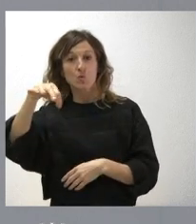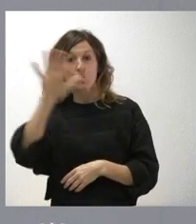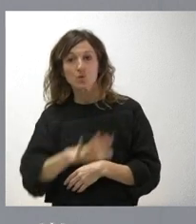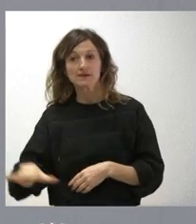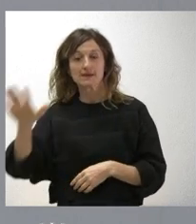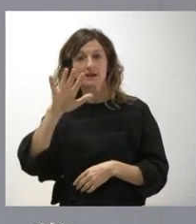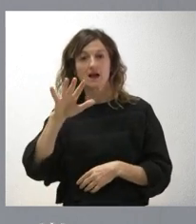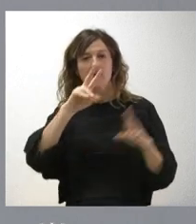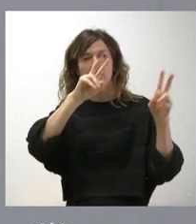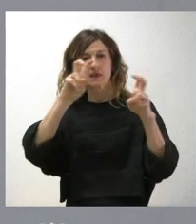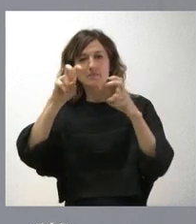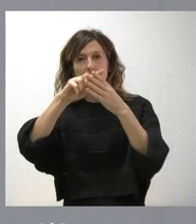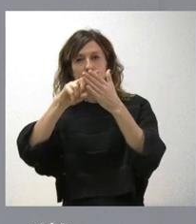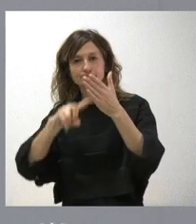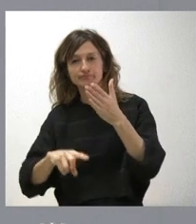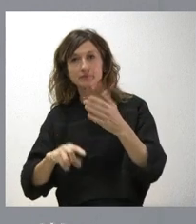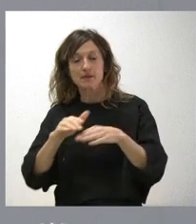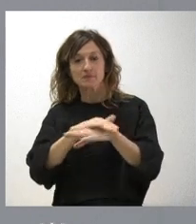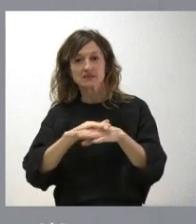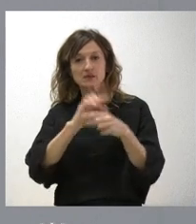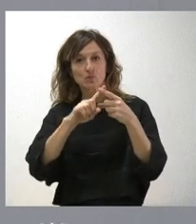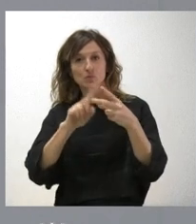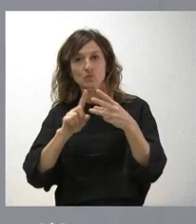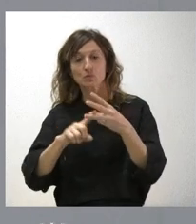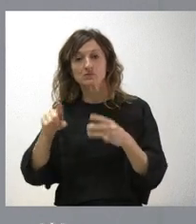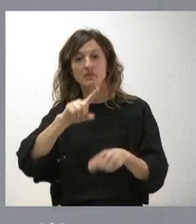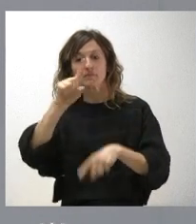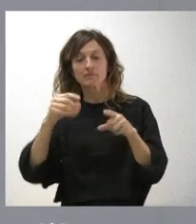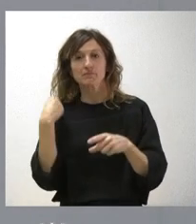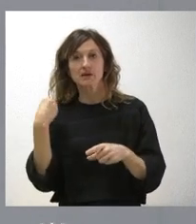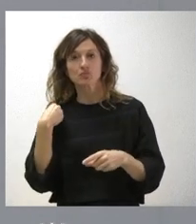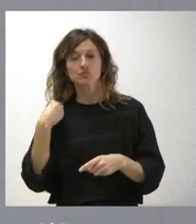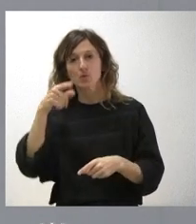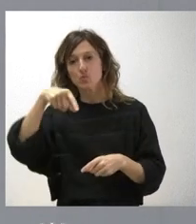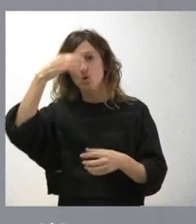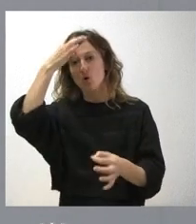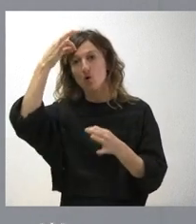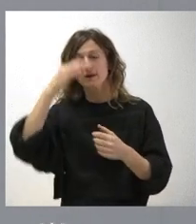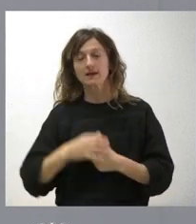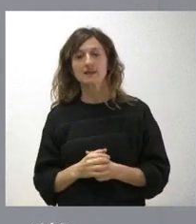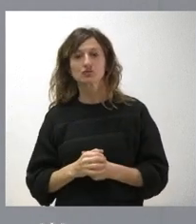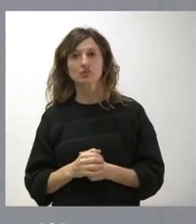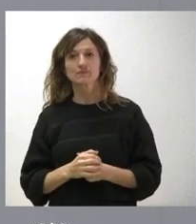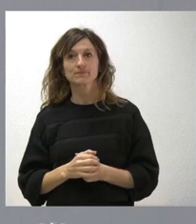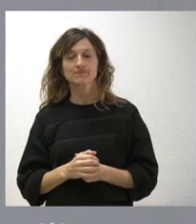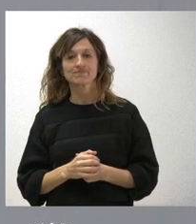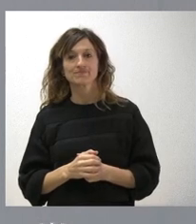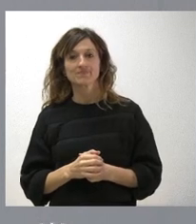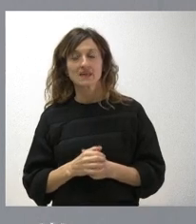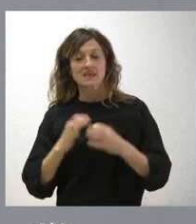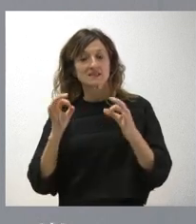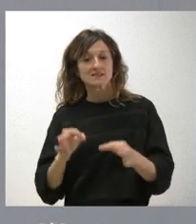temas si fuéramos ministerio por ministerio usted en su pregunta plantea uno en concreto y aunque suelo siempre